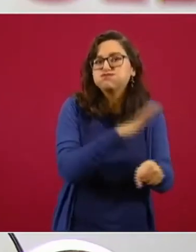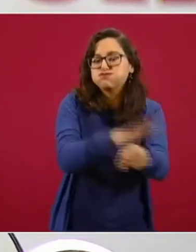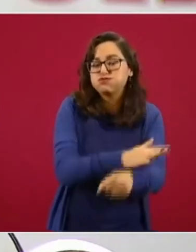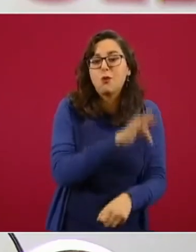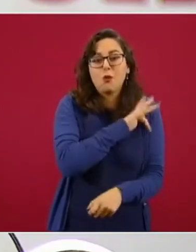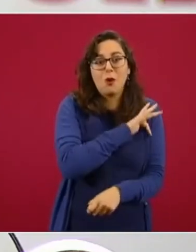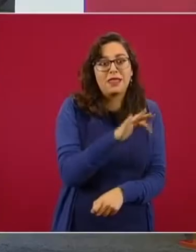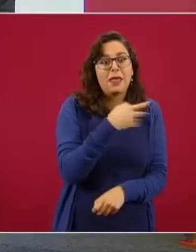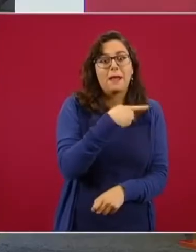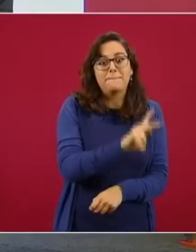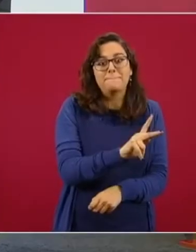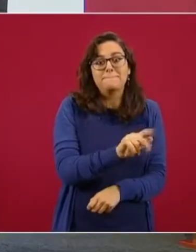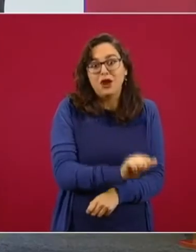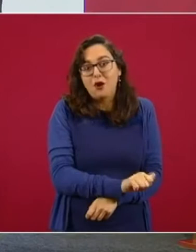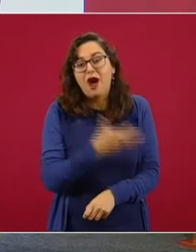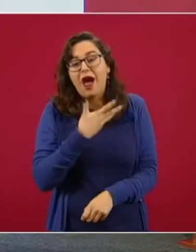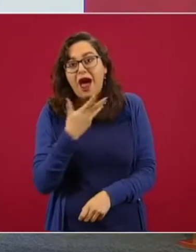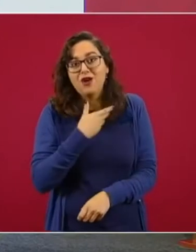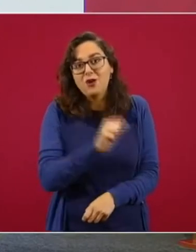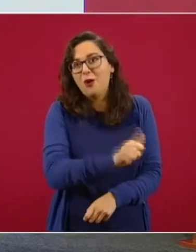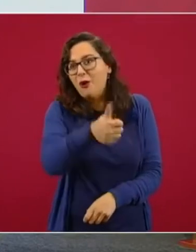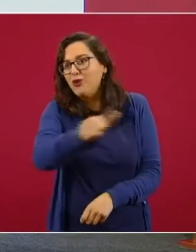cambiante. 911